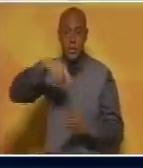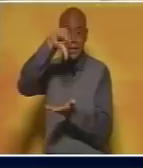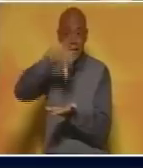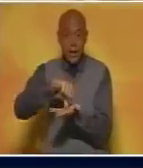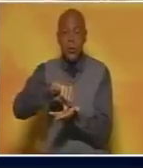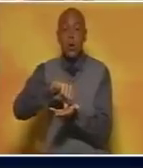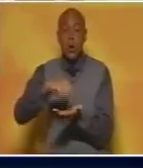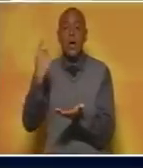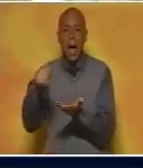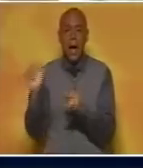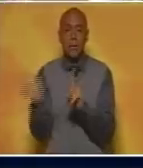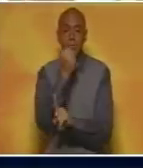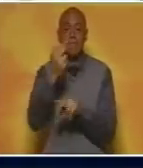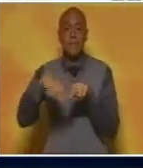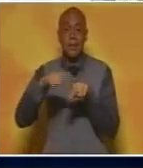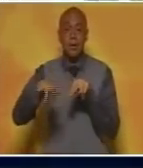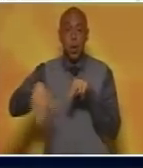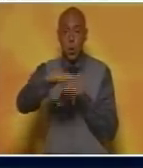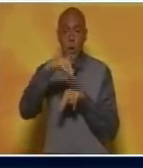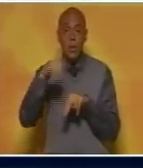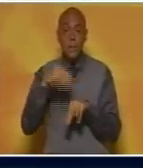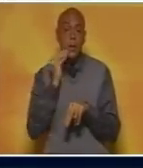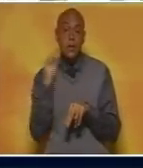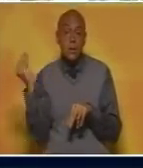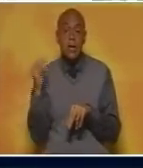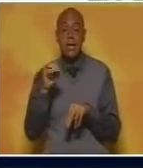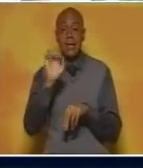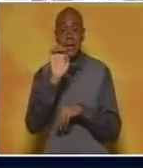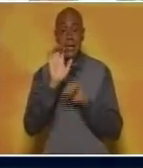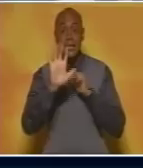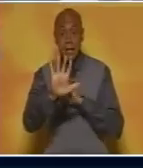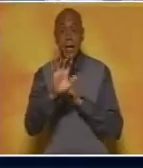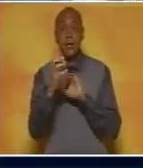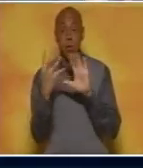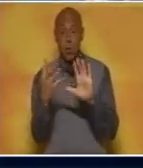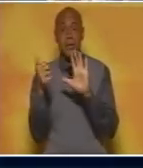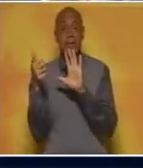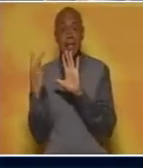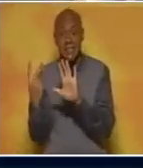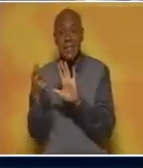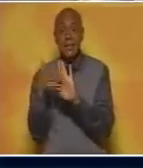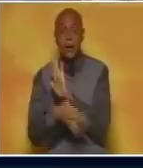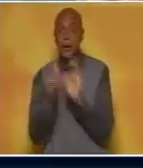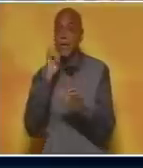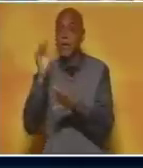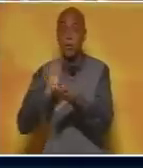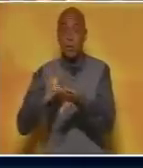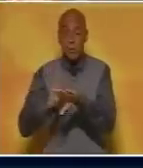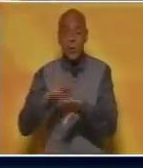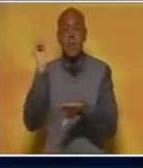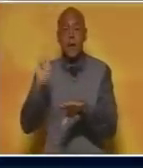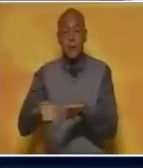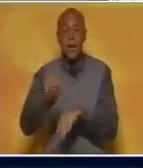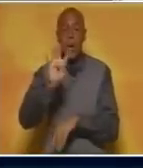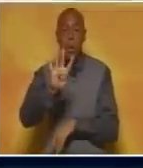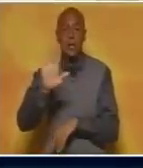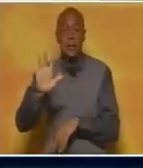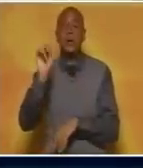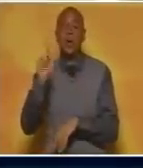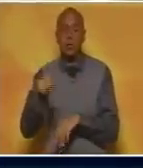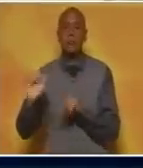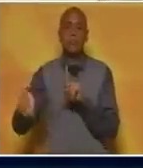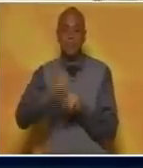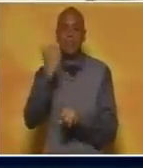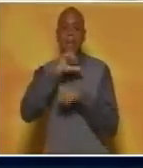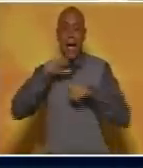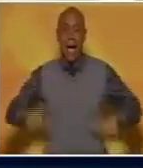son niños o adolescentes. Además, 597 denuncias se han presentado contra carabineros y 45 contra el ejército. También